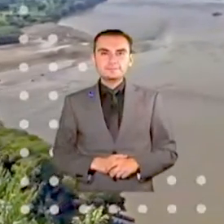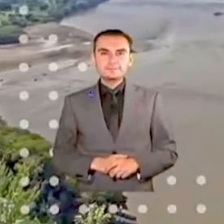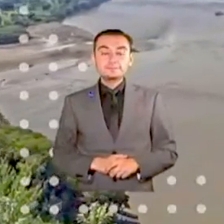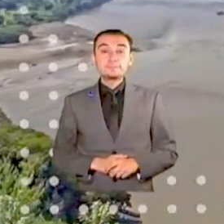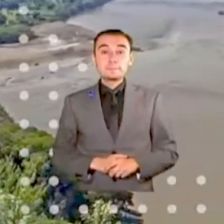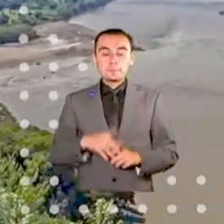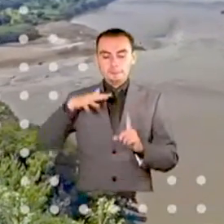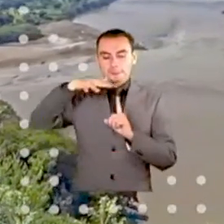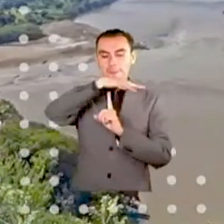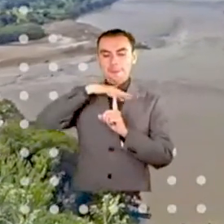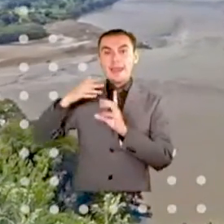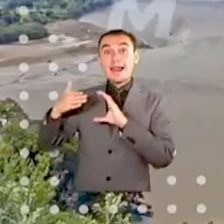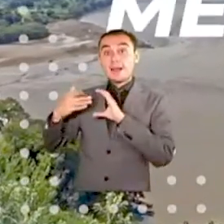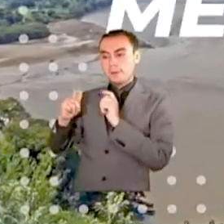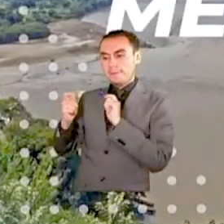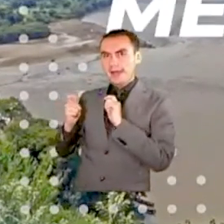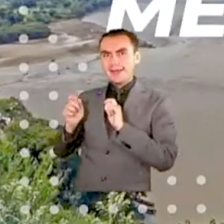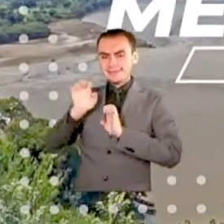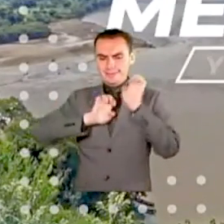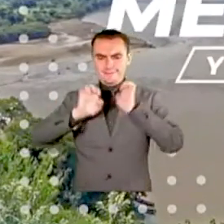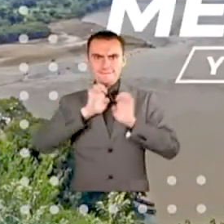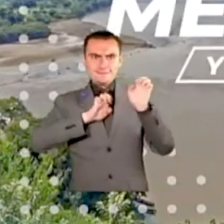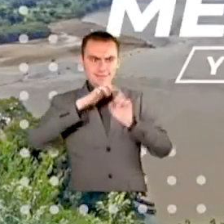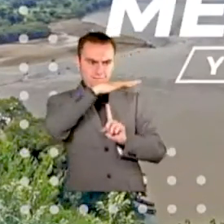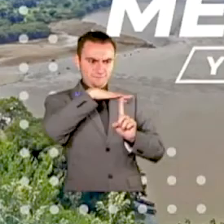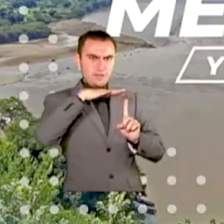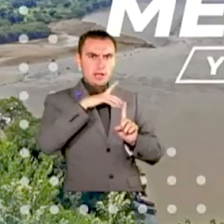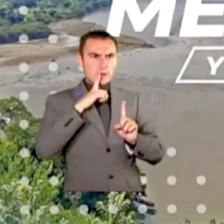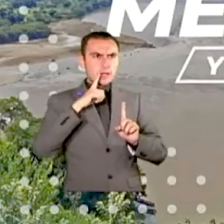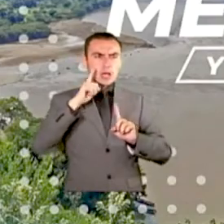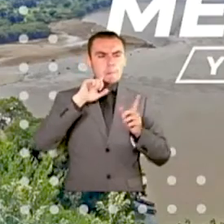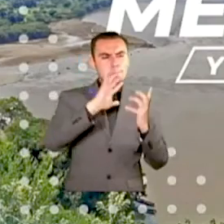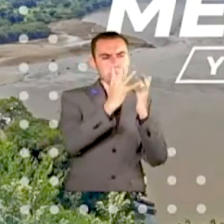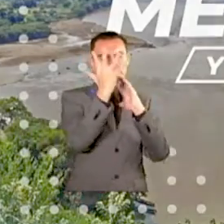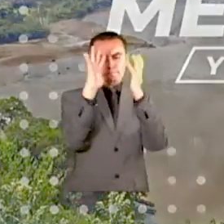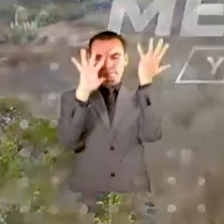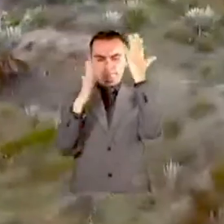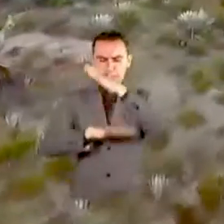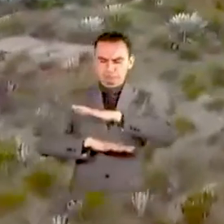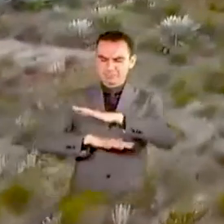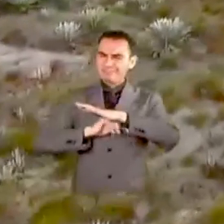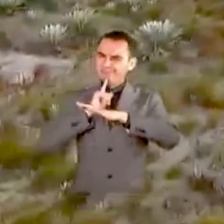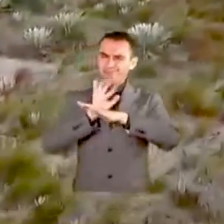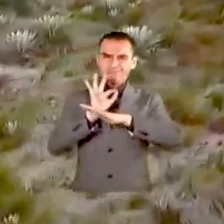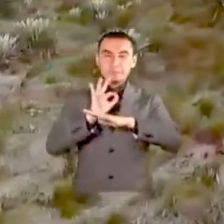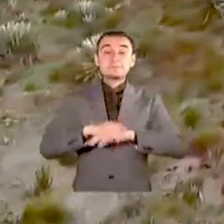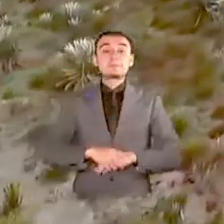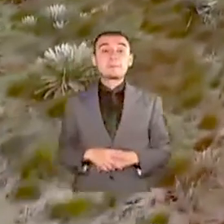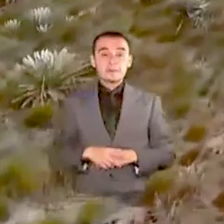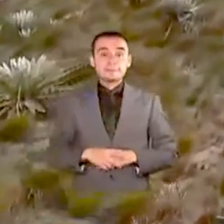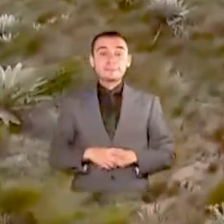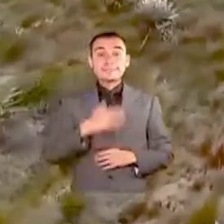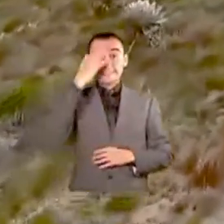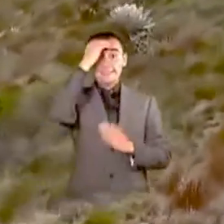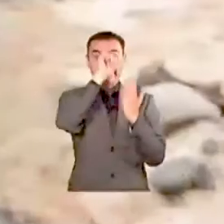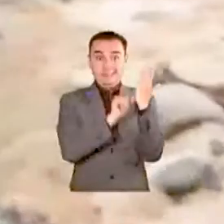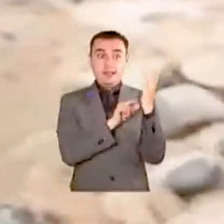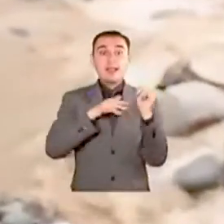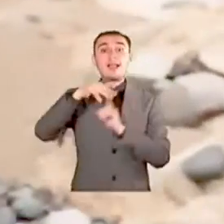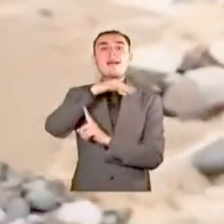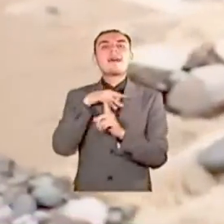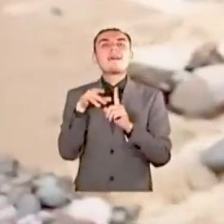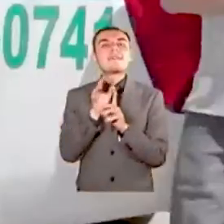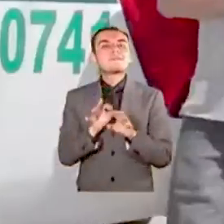Adaptación al cambio climático, defensa del medio ambiente y lucha contra la deforestación. La agenda ambiental ha sido una de